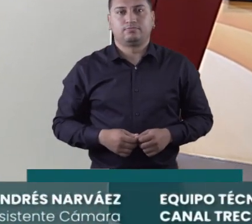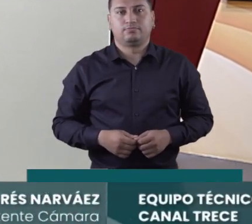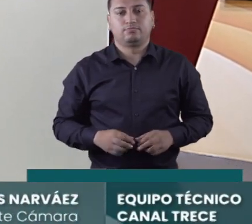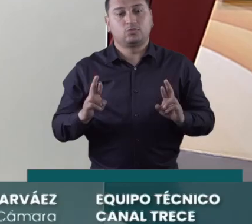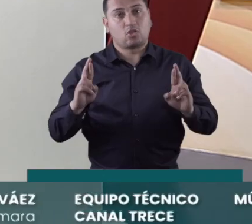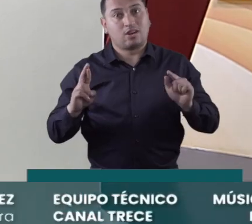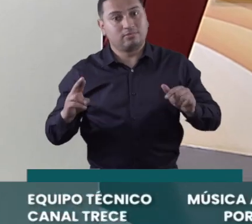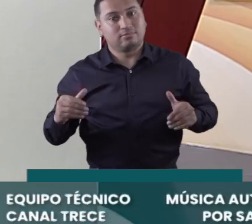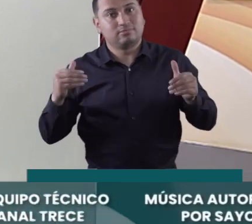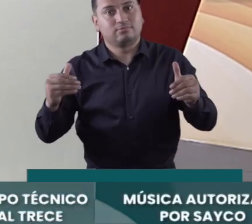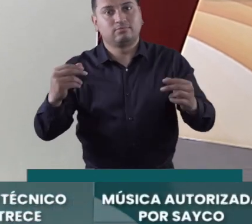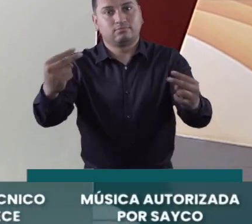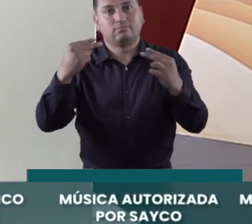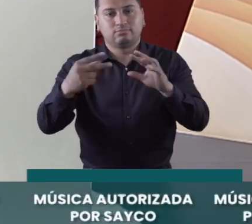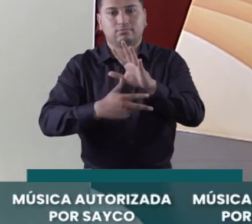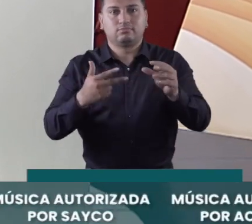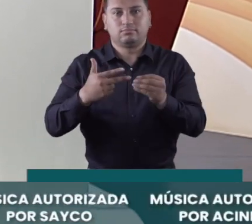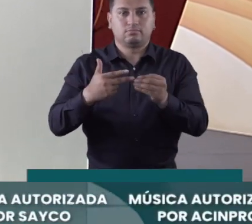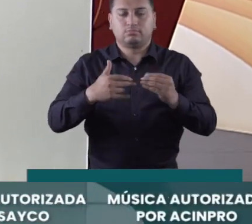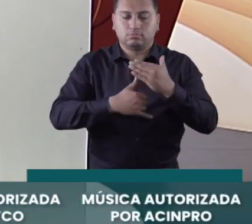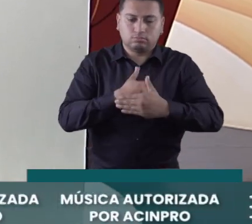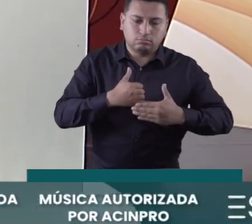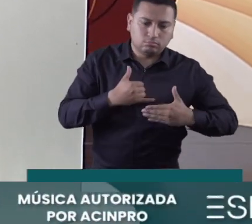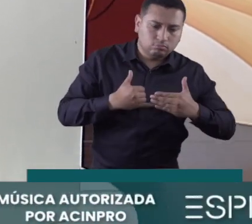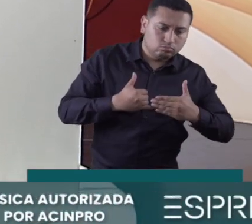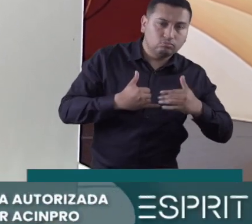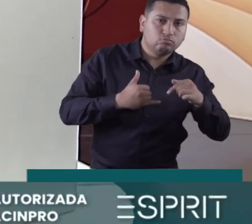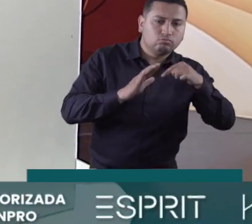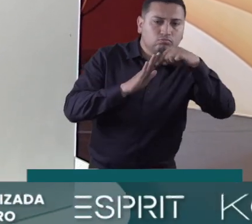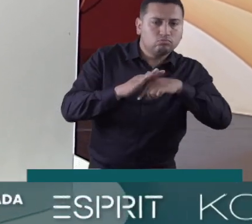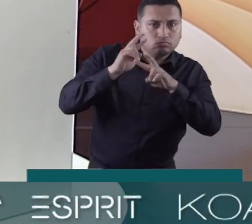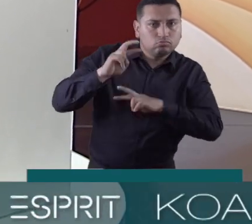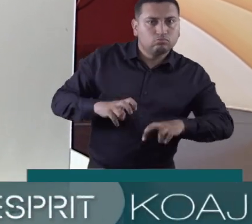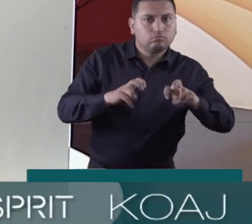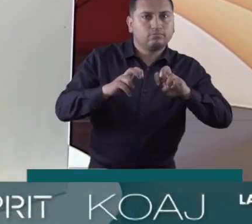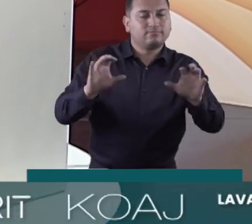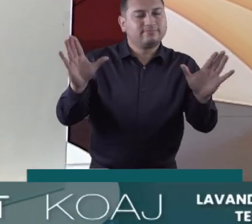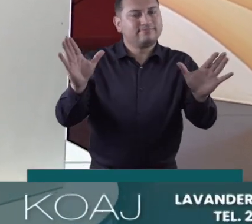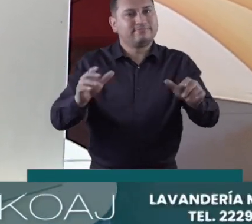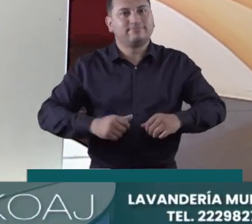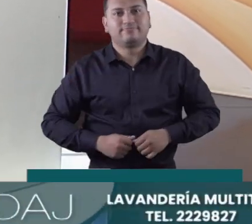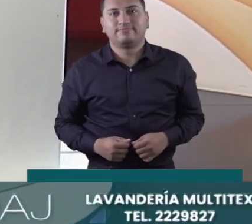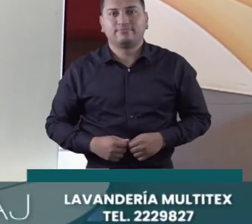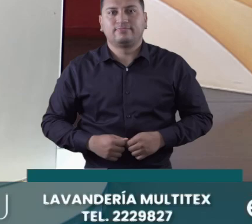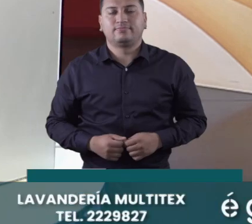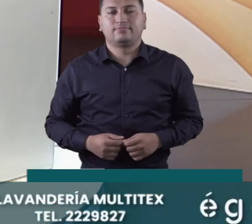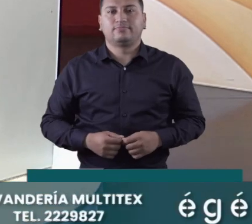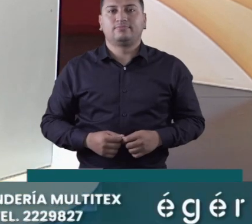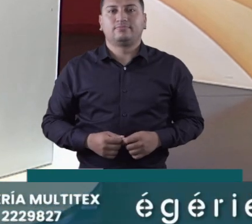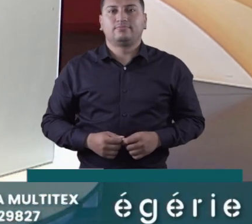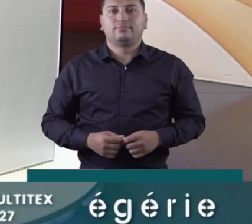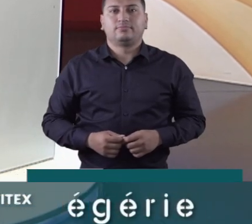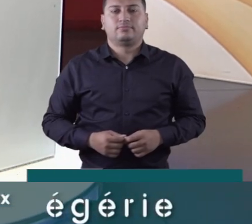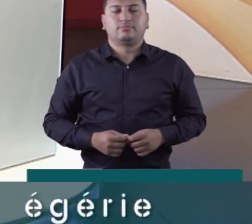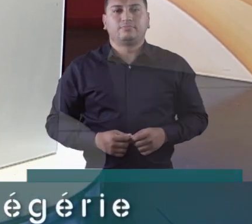.co Los esperamos en una nueva emisión de Enlace 13, periodismo a profundidad en nuestras regiones. Hasta pronto.